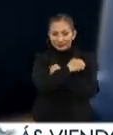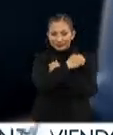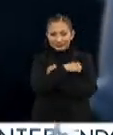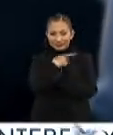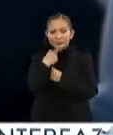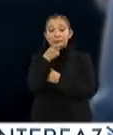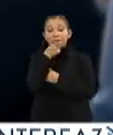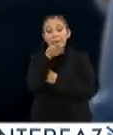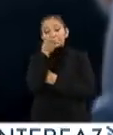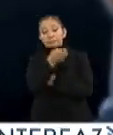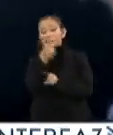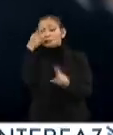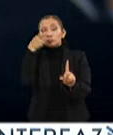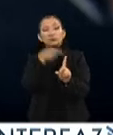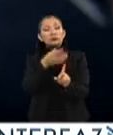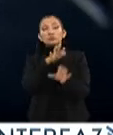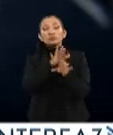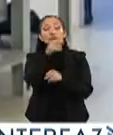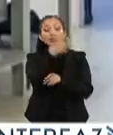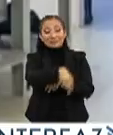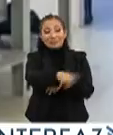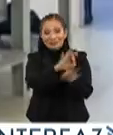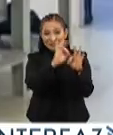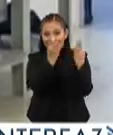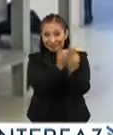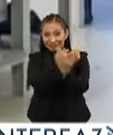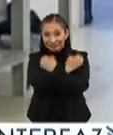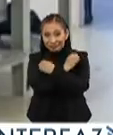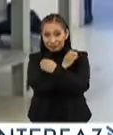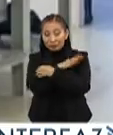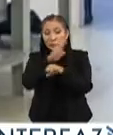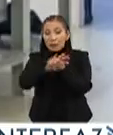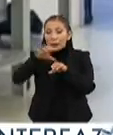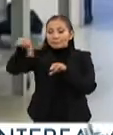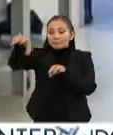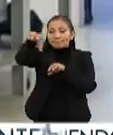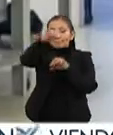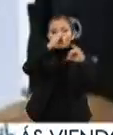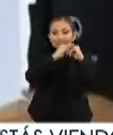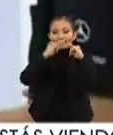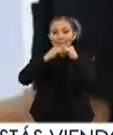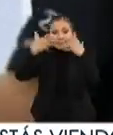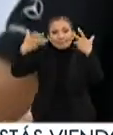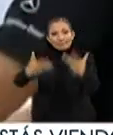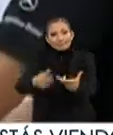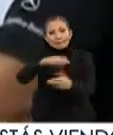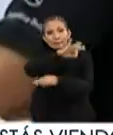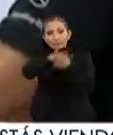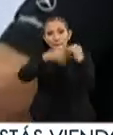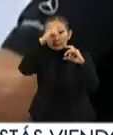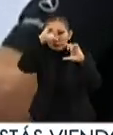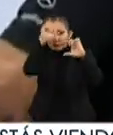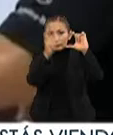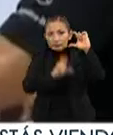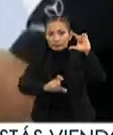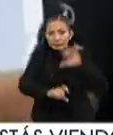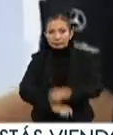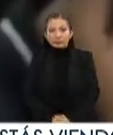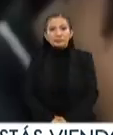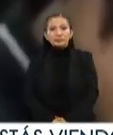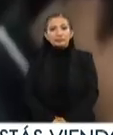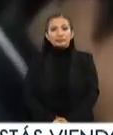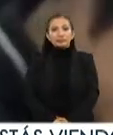educativas señalan que el objetivo es que este modelo llegue a más instituciones escolares en todo el territorio